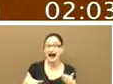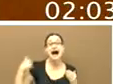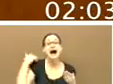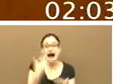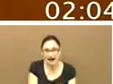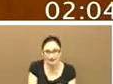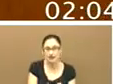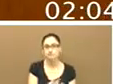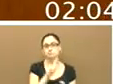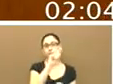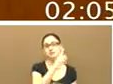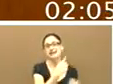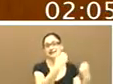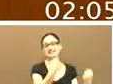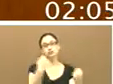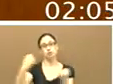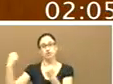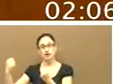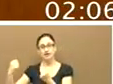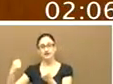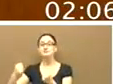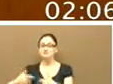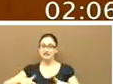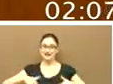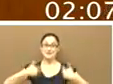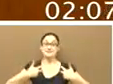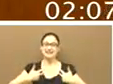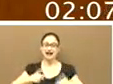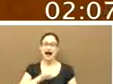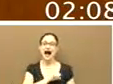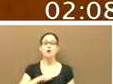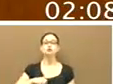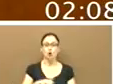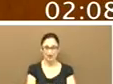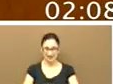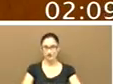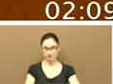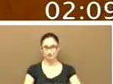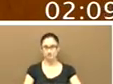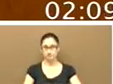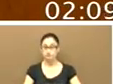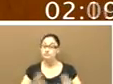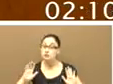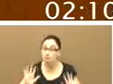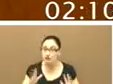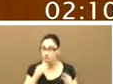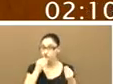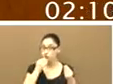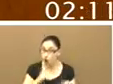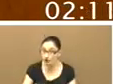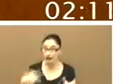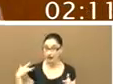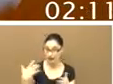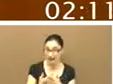las primeras instituciones que permiten el autogobierno, es demasiado decirlo, que permiten la autonomía. Pero a lo largo de la historia también, nosotros lo hemos